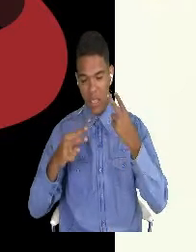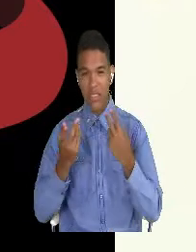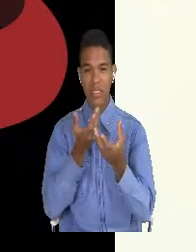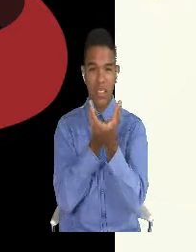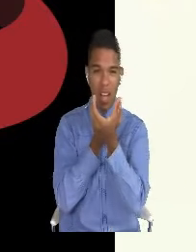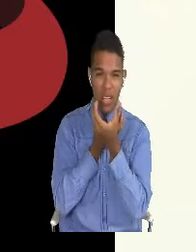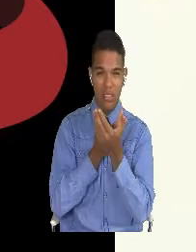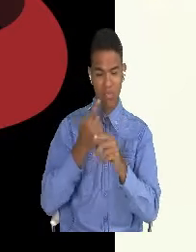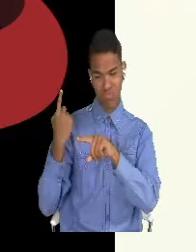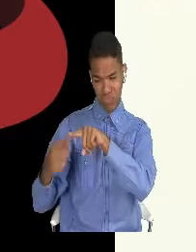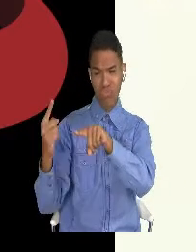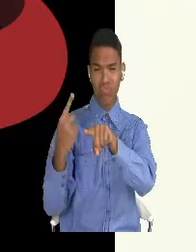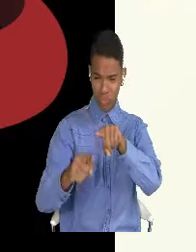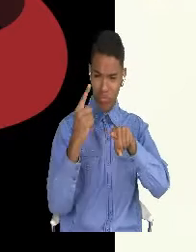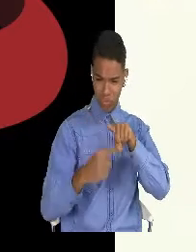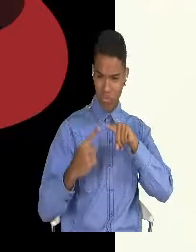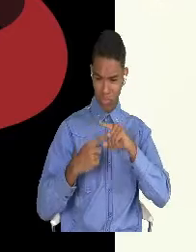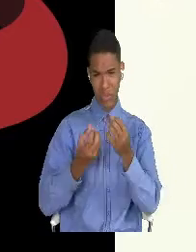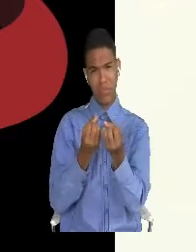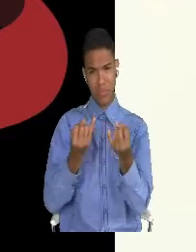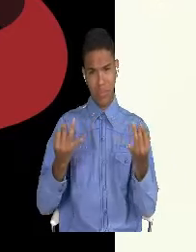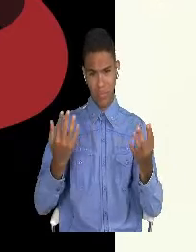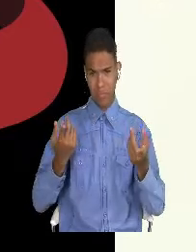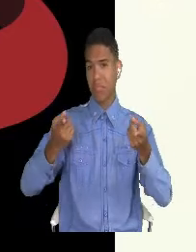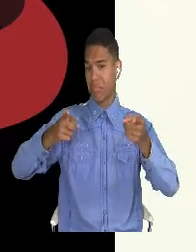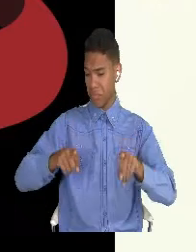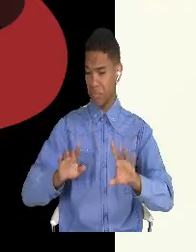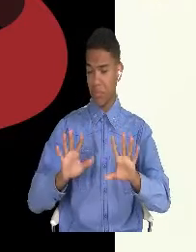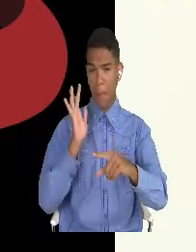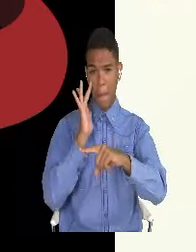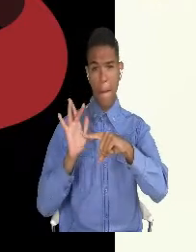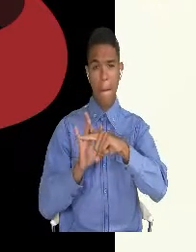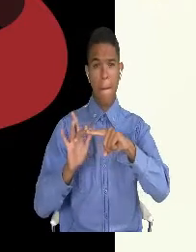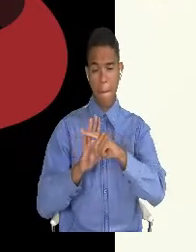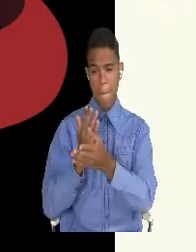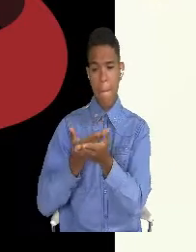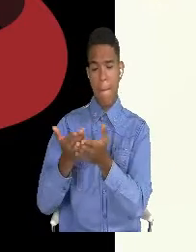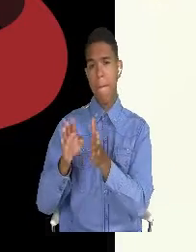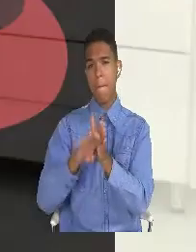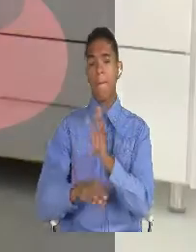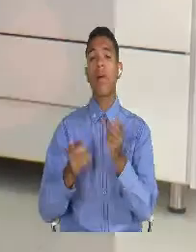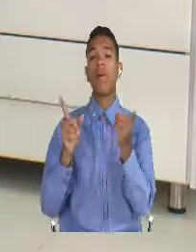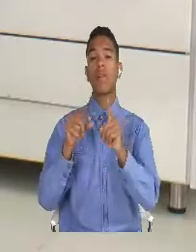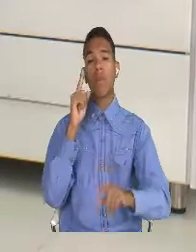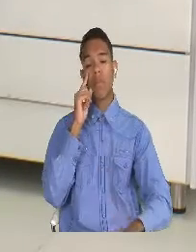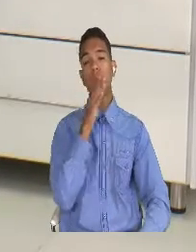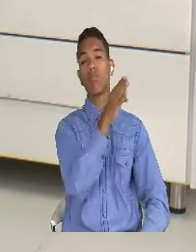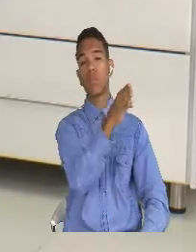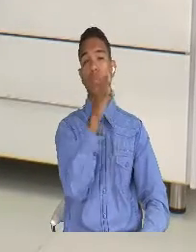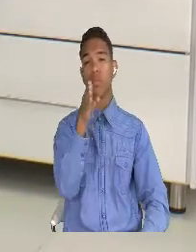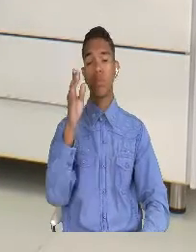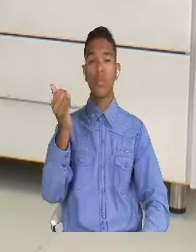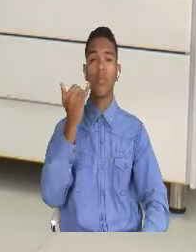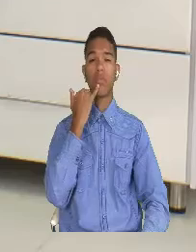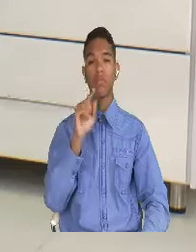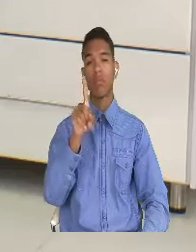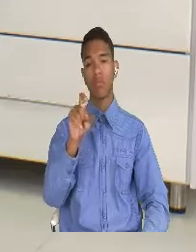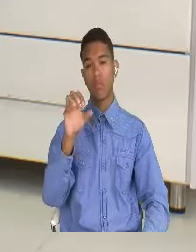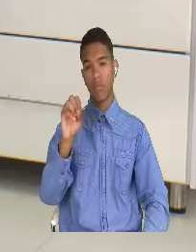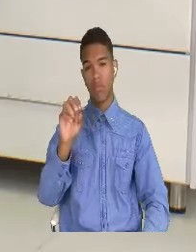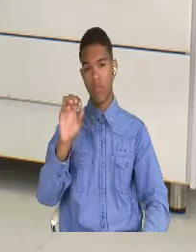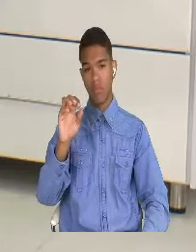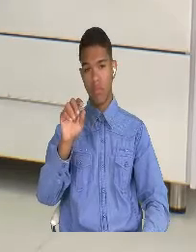ahí pueden encontrar toda la variedad, ¿sí? Que están buscando. Y también pueden hacer su domicilio o pedir su domicilio al